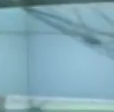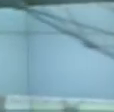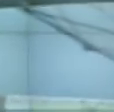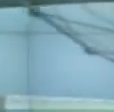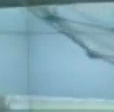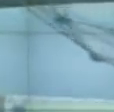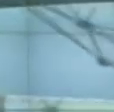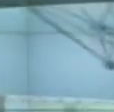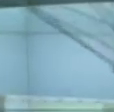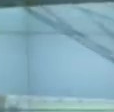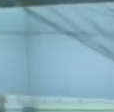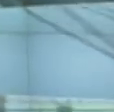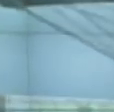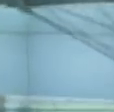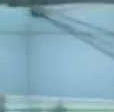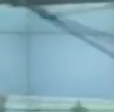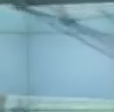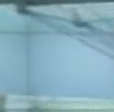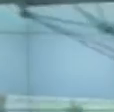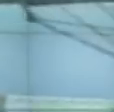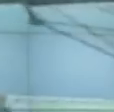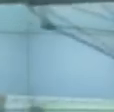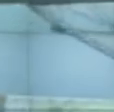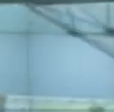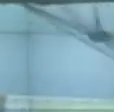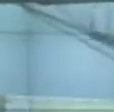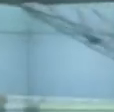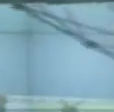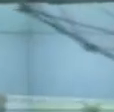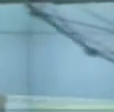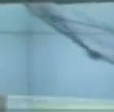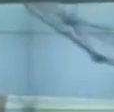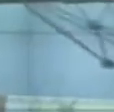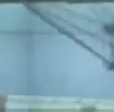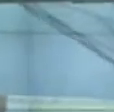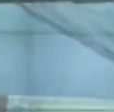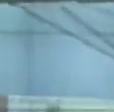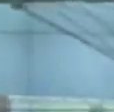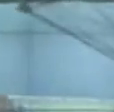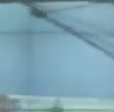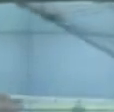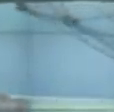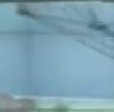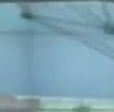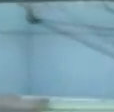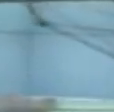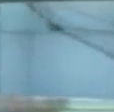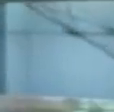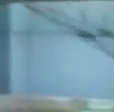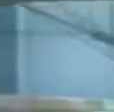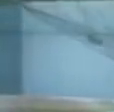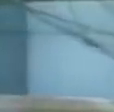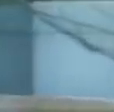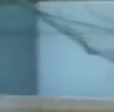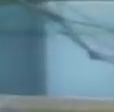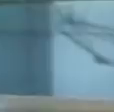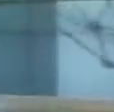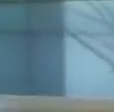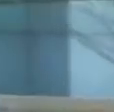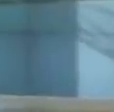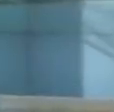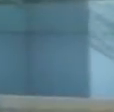Rodríguez anunció que el gobierno bolivariano instalará una mesa de trabajo junto al sector privado para impulsar la producción nacional.